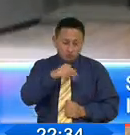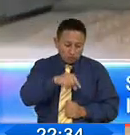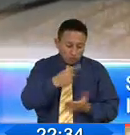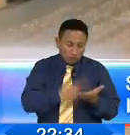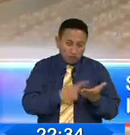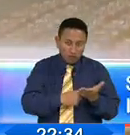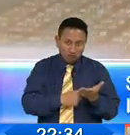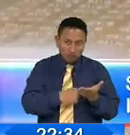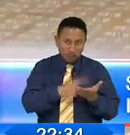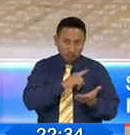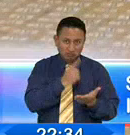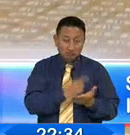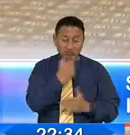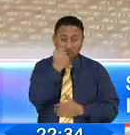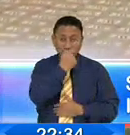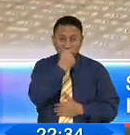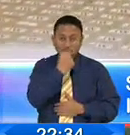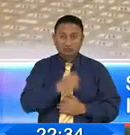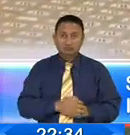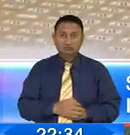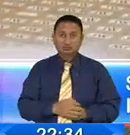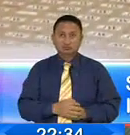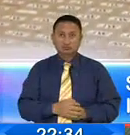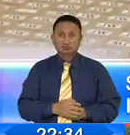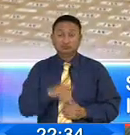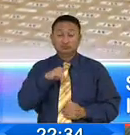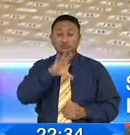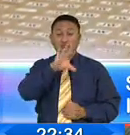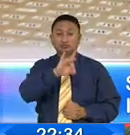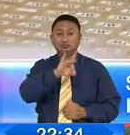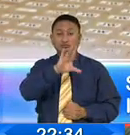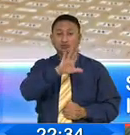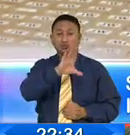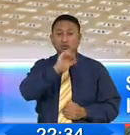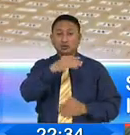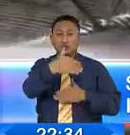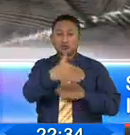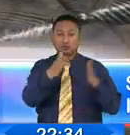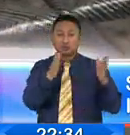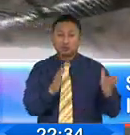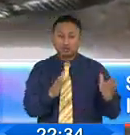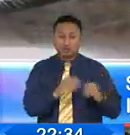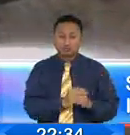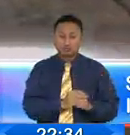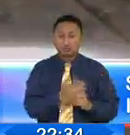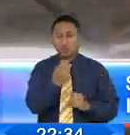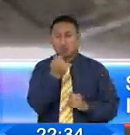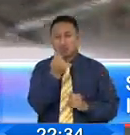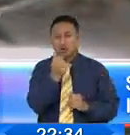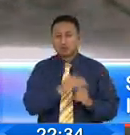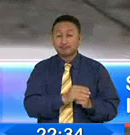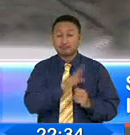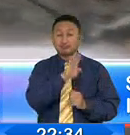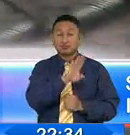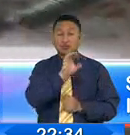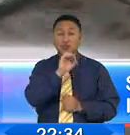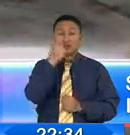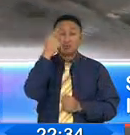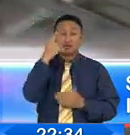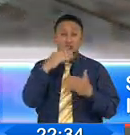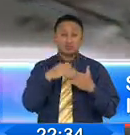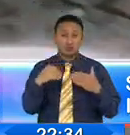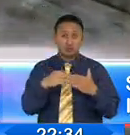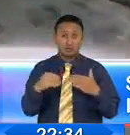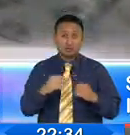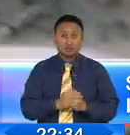se trataba de clorhidrato de cocaína. Esos 850 kilos estarían valorados en más de 40 millones de dólares